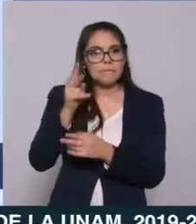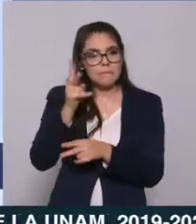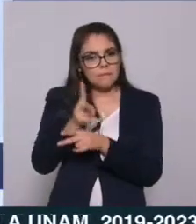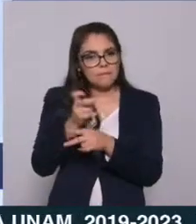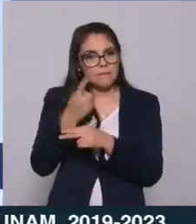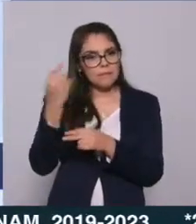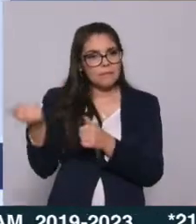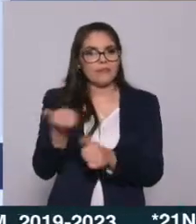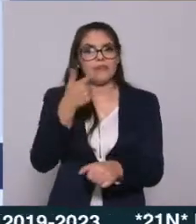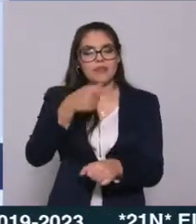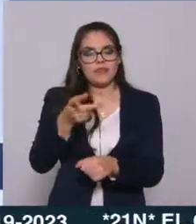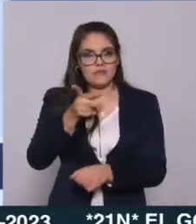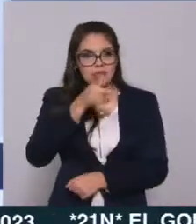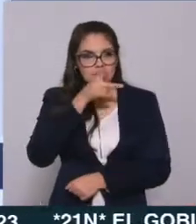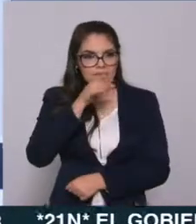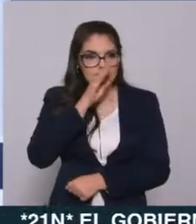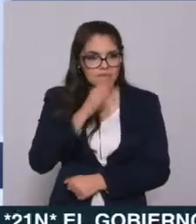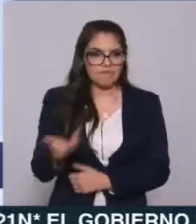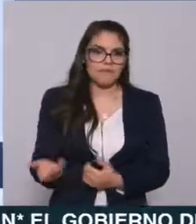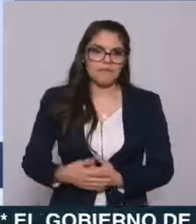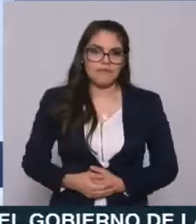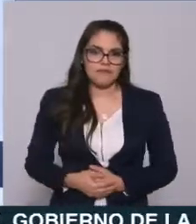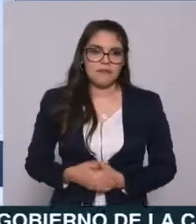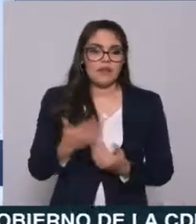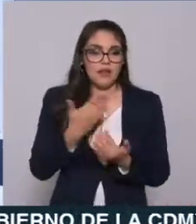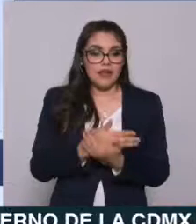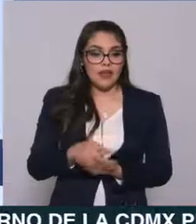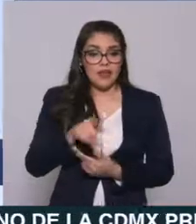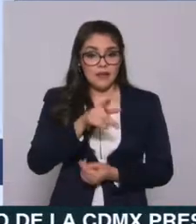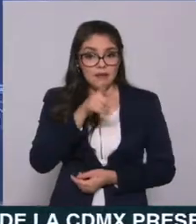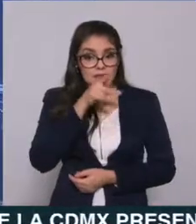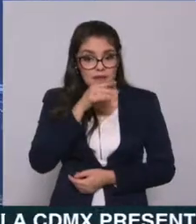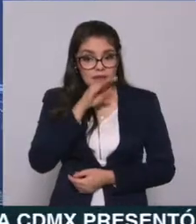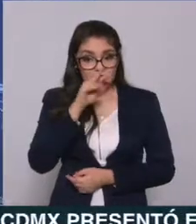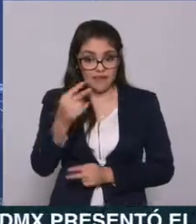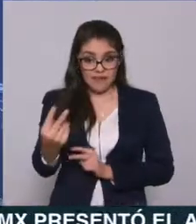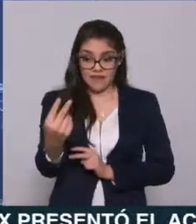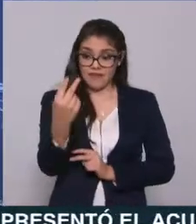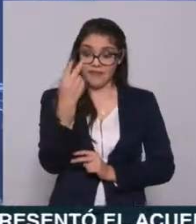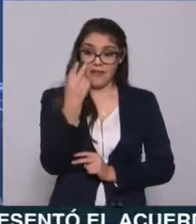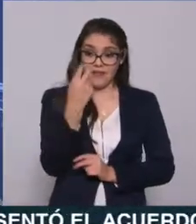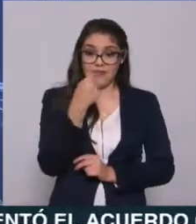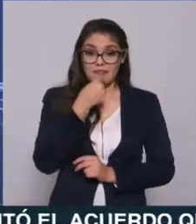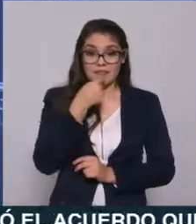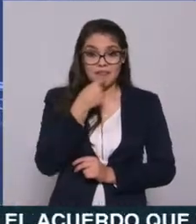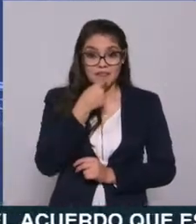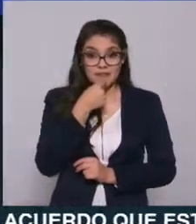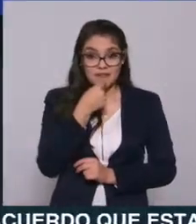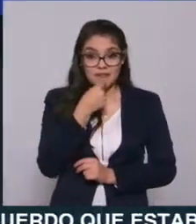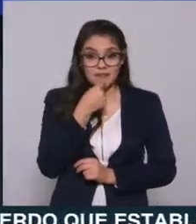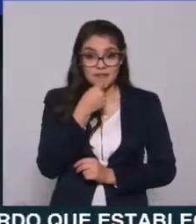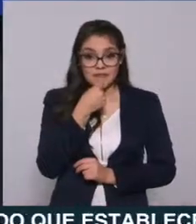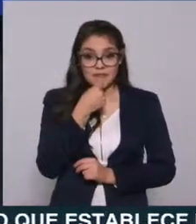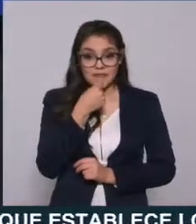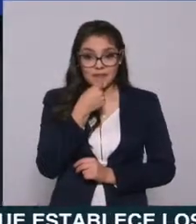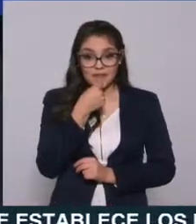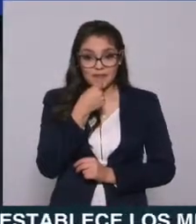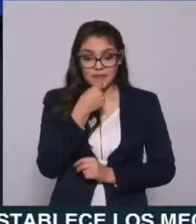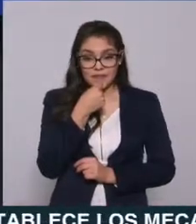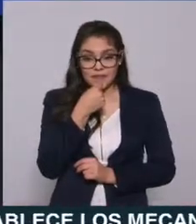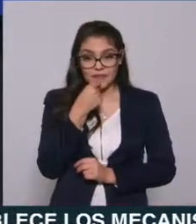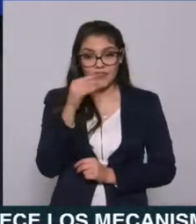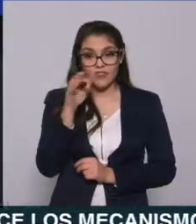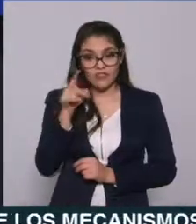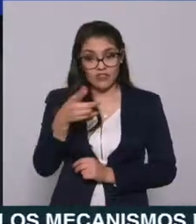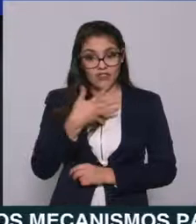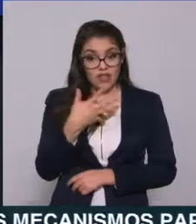Ahora sí van a llevar a duda. los papás. Sí, que los papás, así como el señor que está aquí enfrente de mí de suéter guinda, el señor, el floor manager,